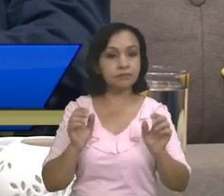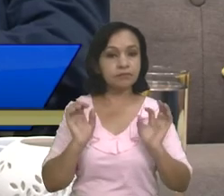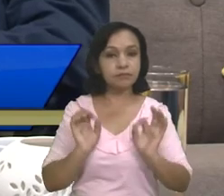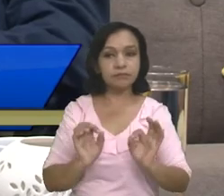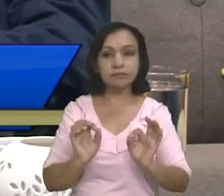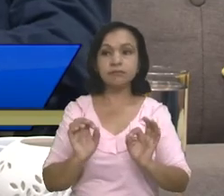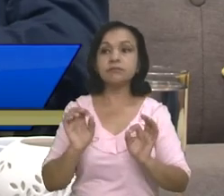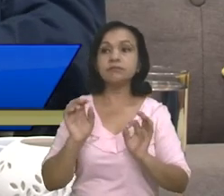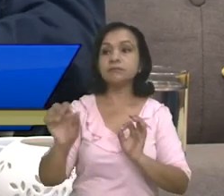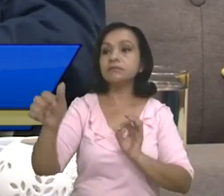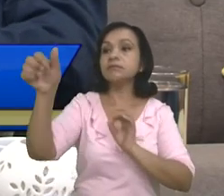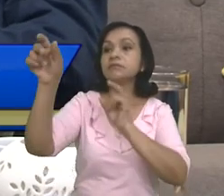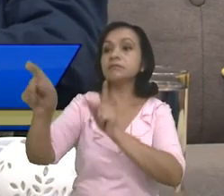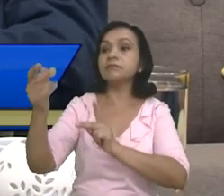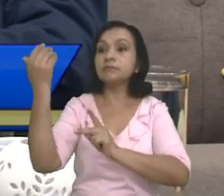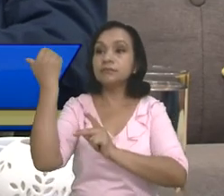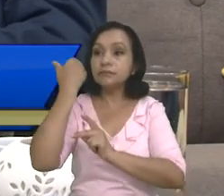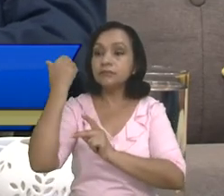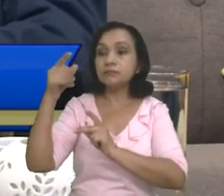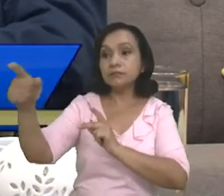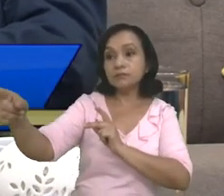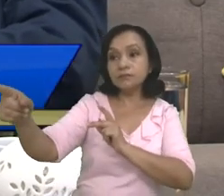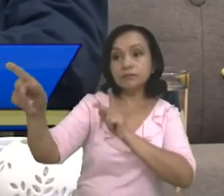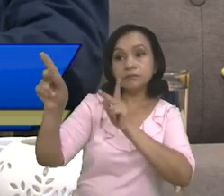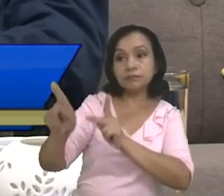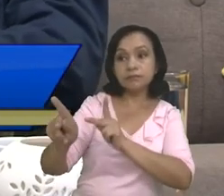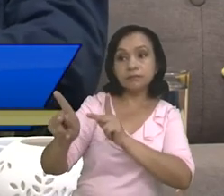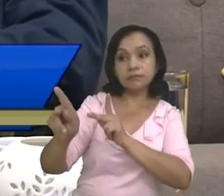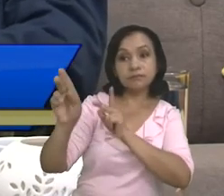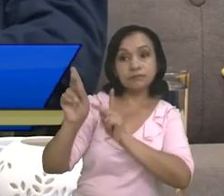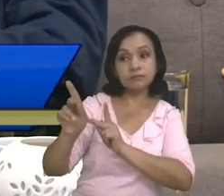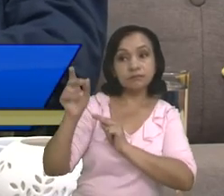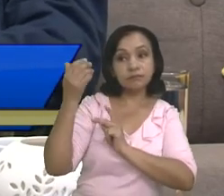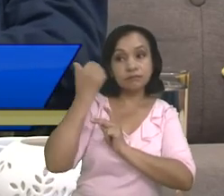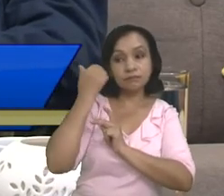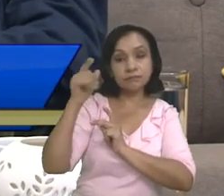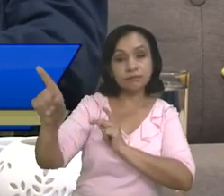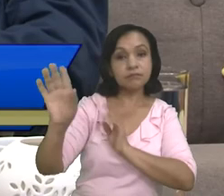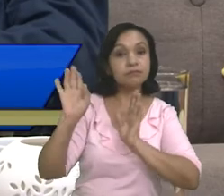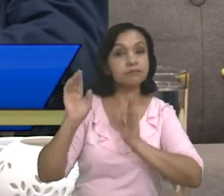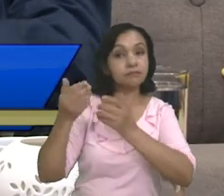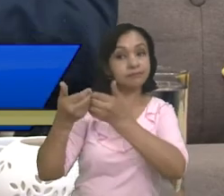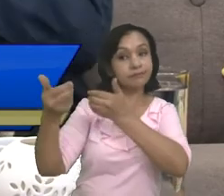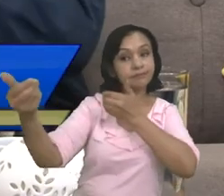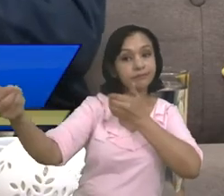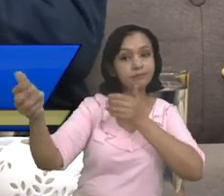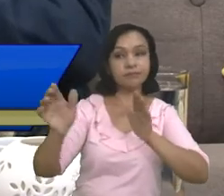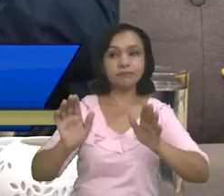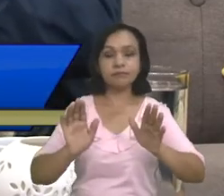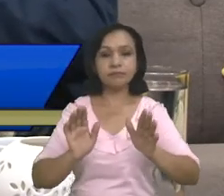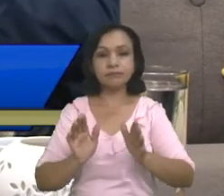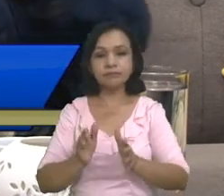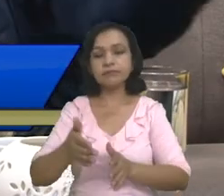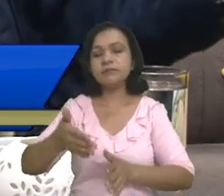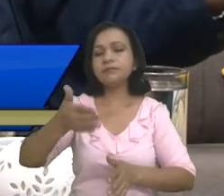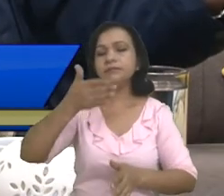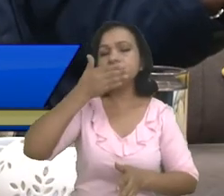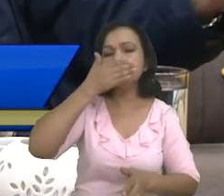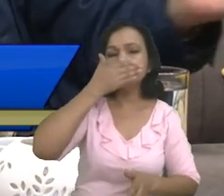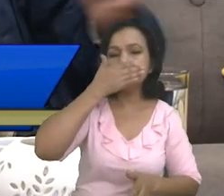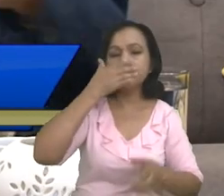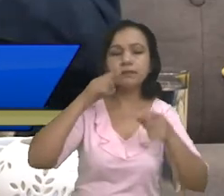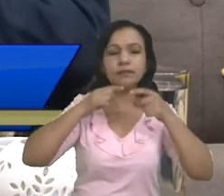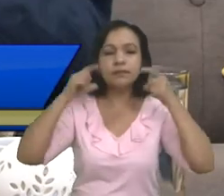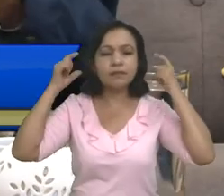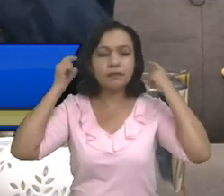que guardar la distancia de al menos más de un metro de la persona que esté enferma la mascarilla del mito es que dicen hay que usarla